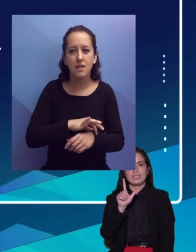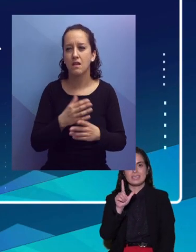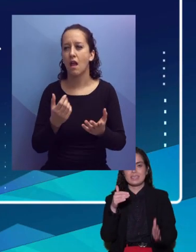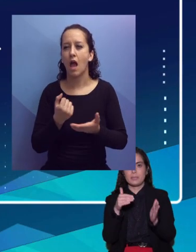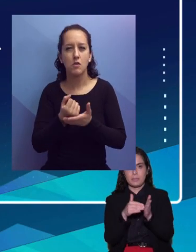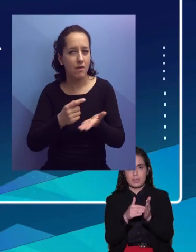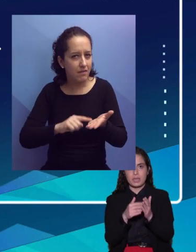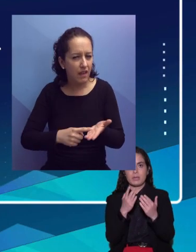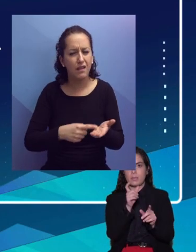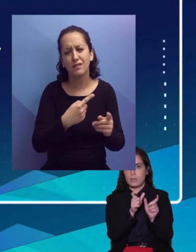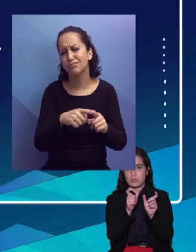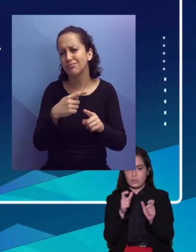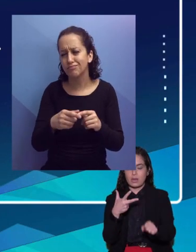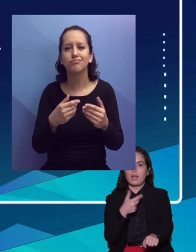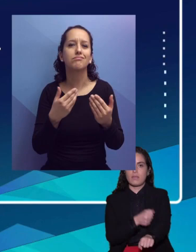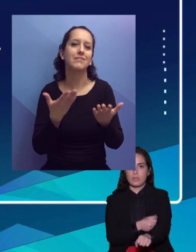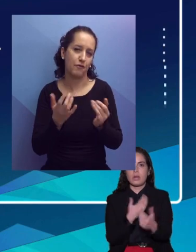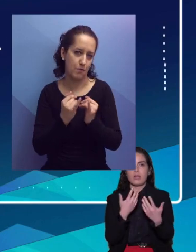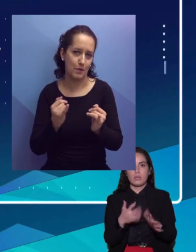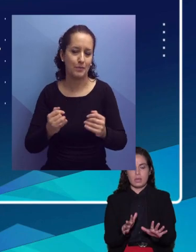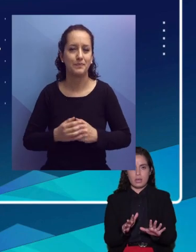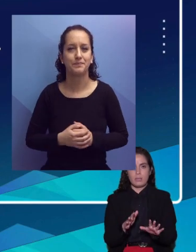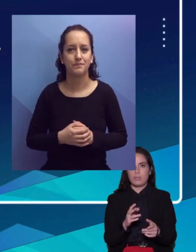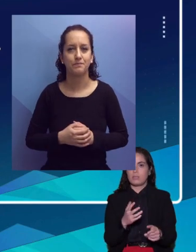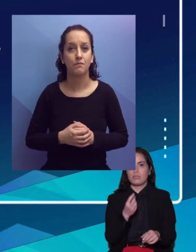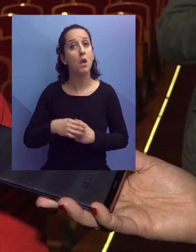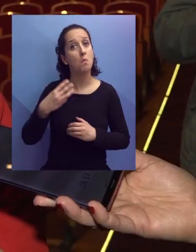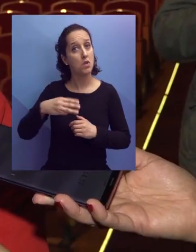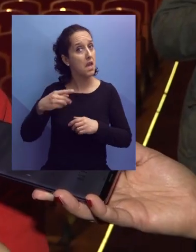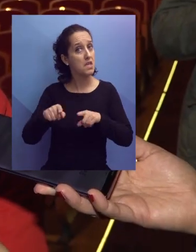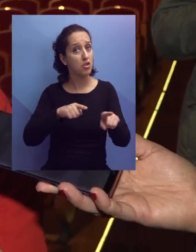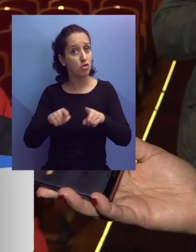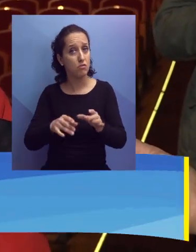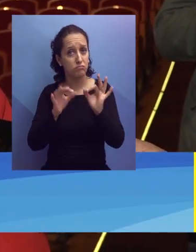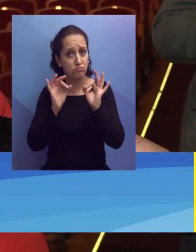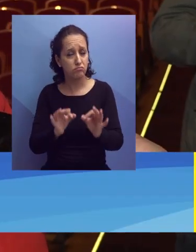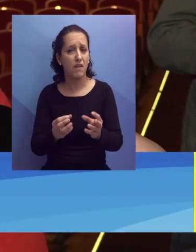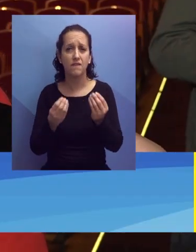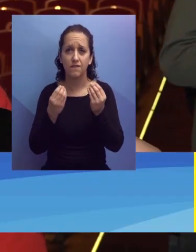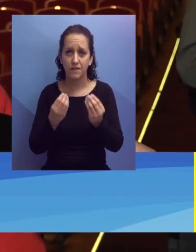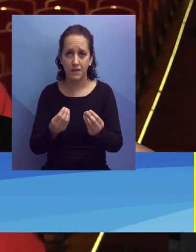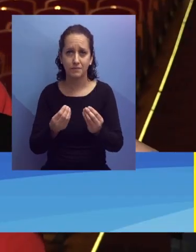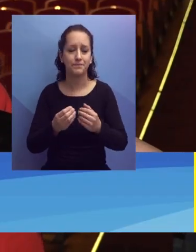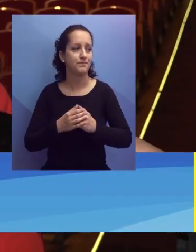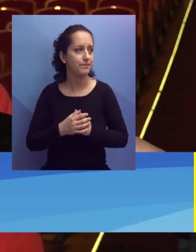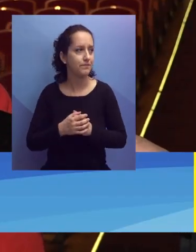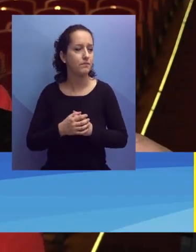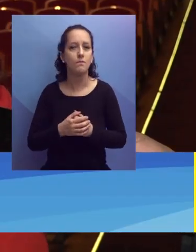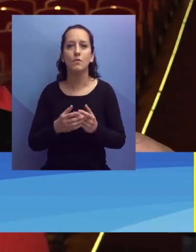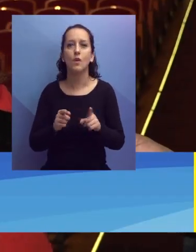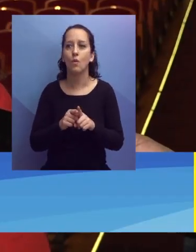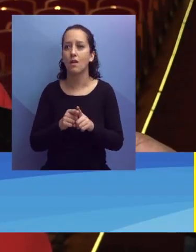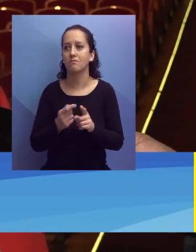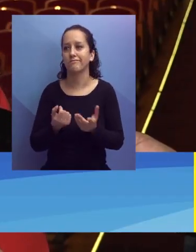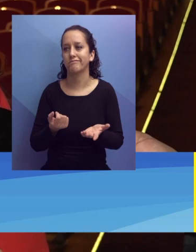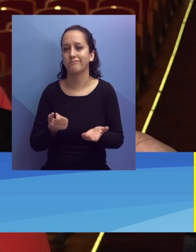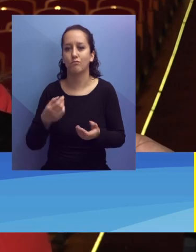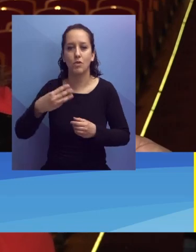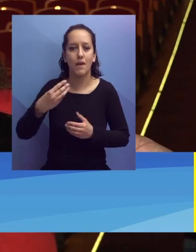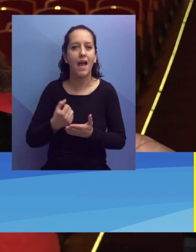otras importantes acciones. El municipio hizo una excelente gestión a nivel de poder